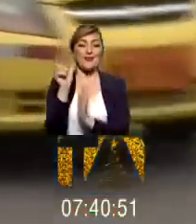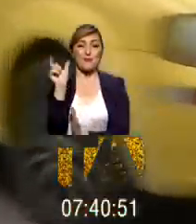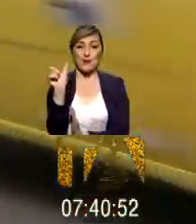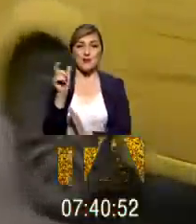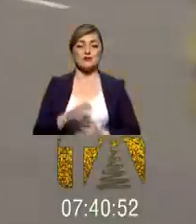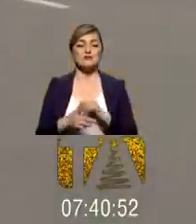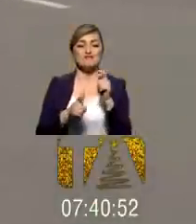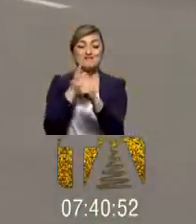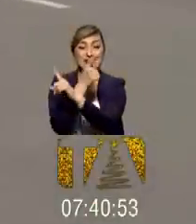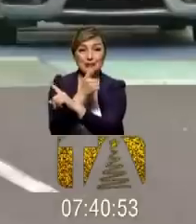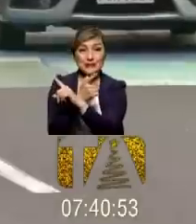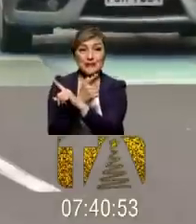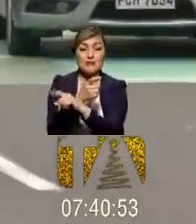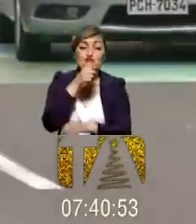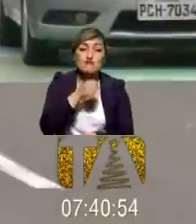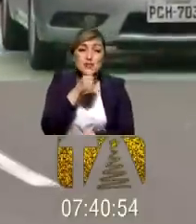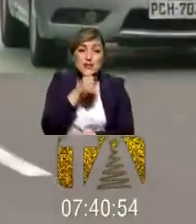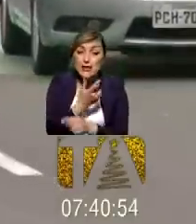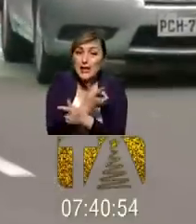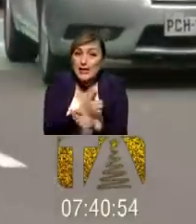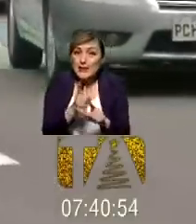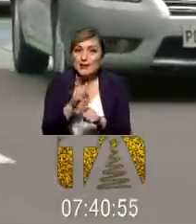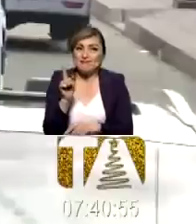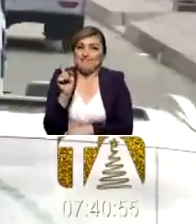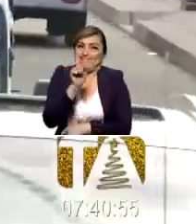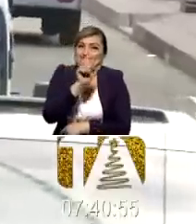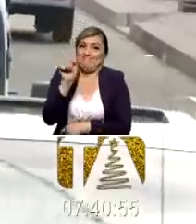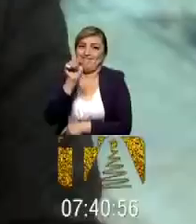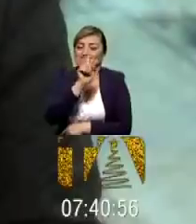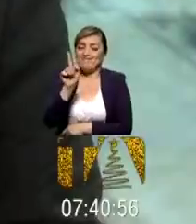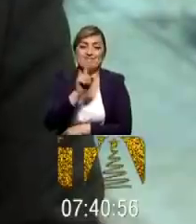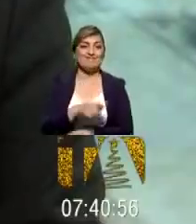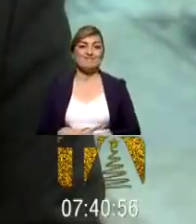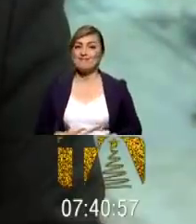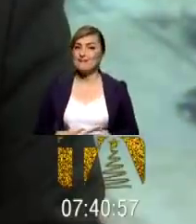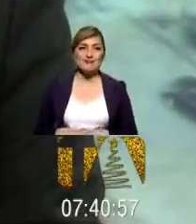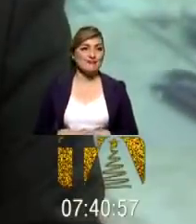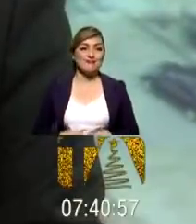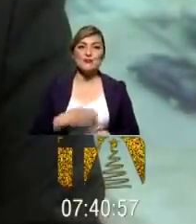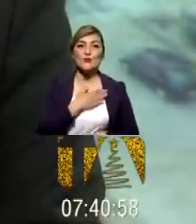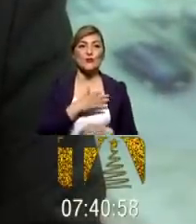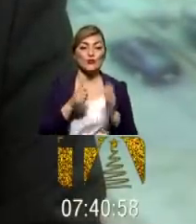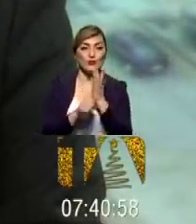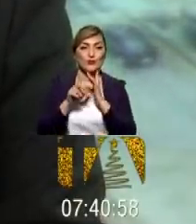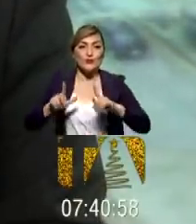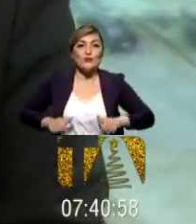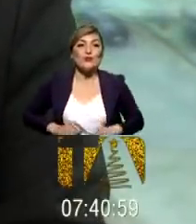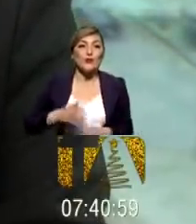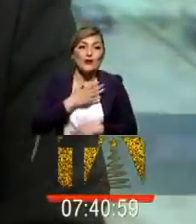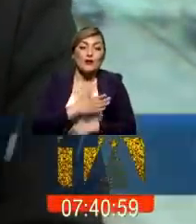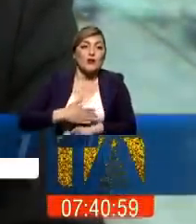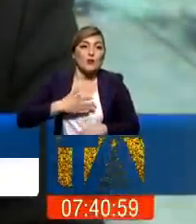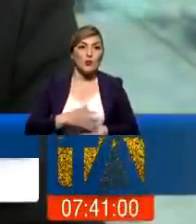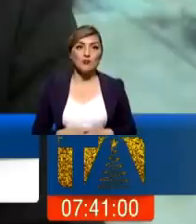y de la tercera edad no tendrán tampoco libre movilidad, al menos por ahora. Hemos pedido por favor al señor ministro de Salud que